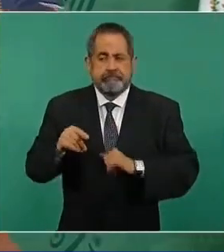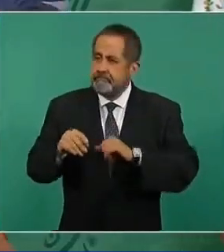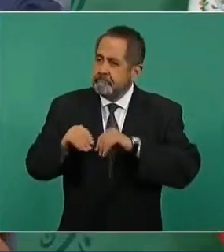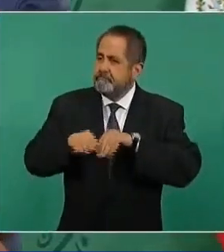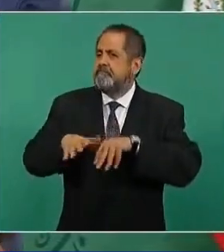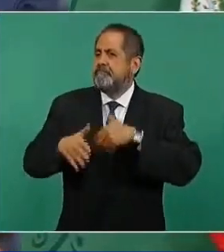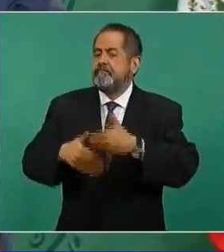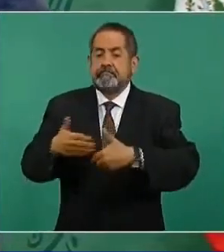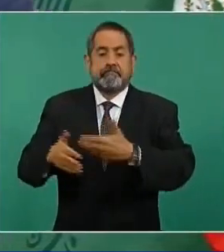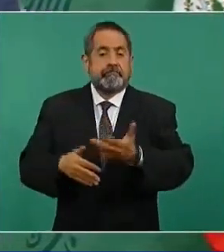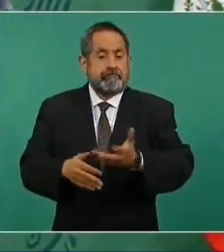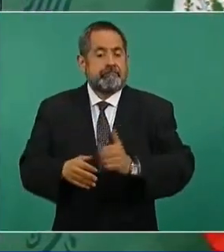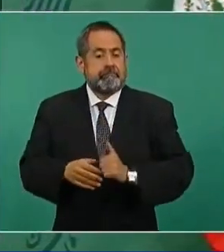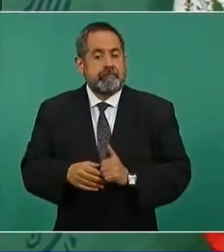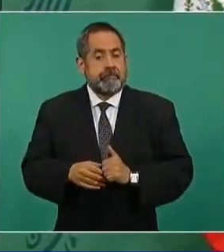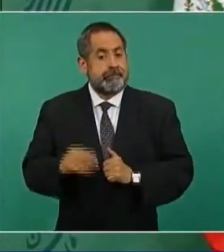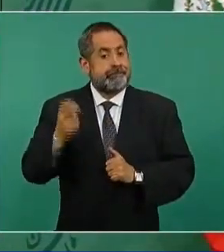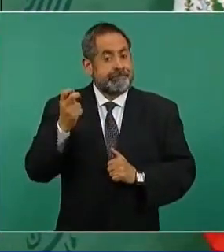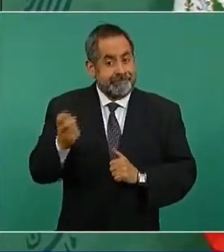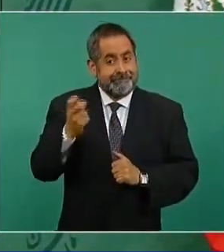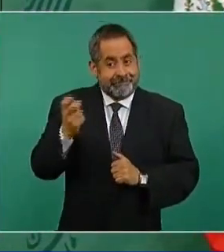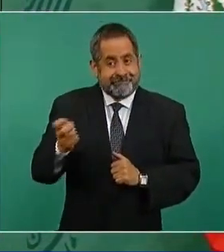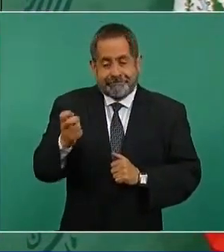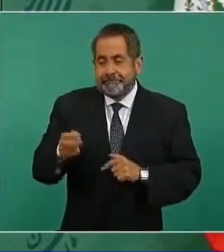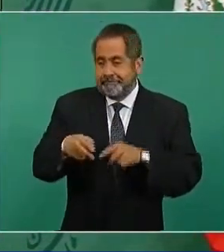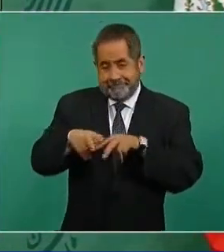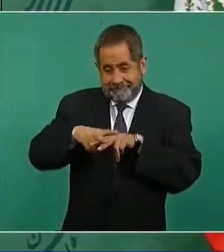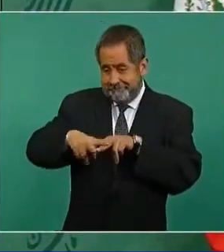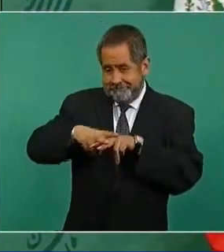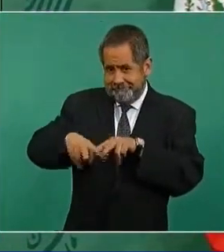Entonces, ese es el trazo